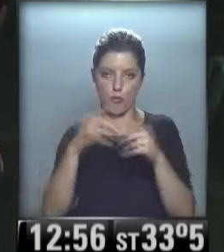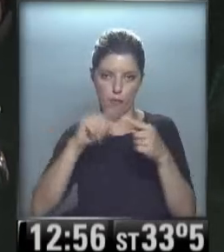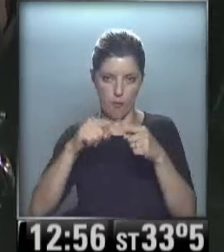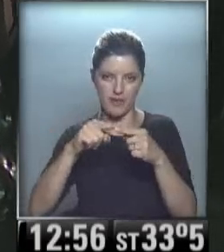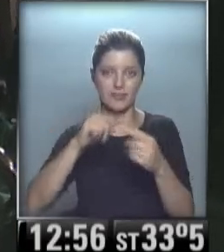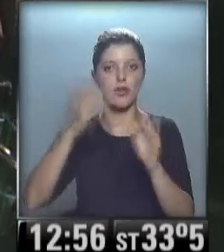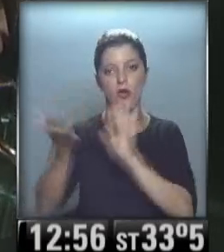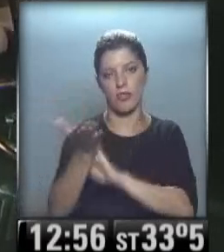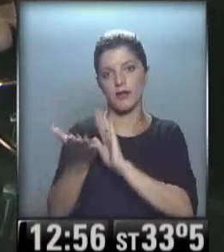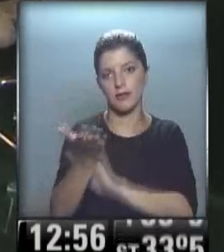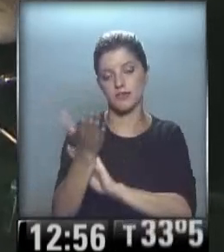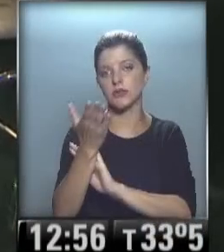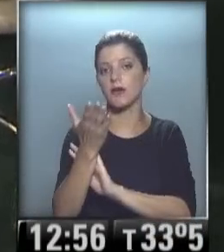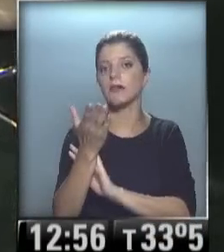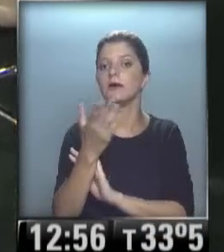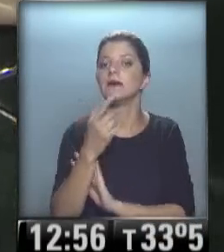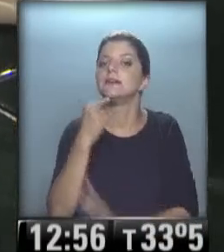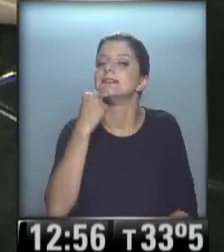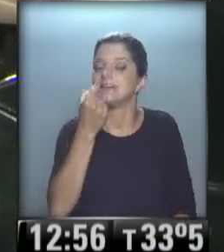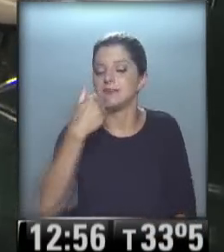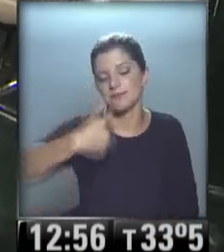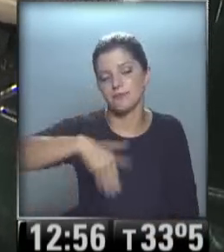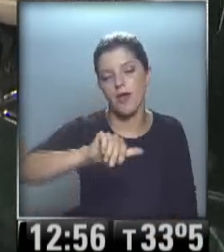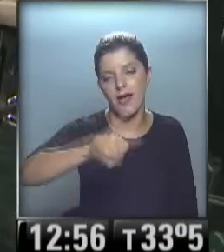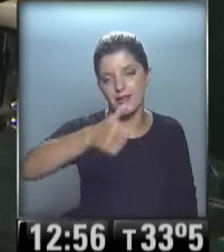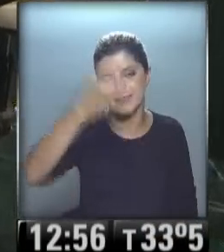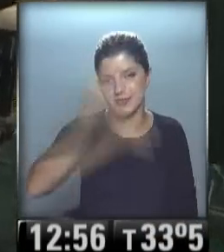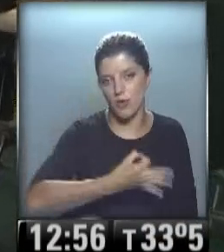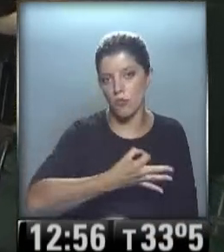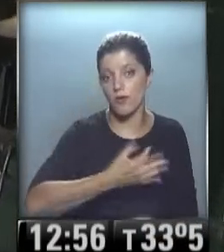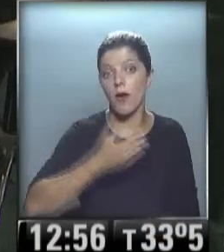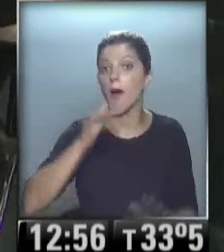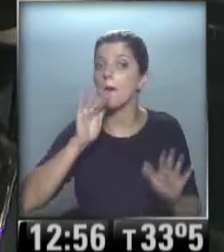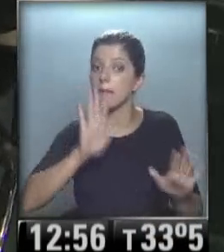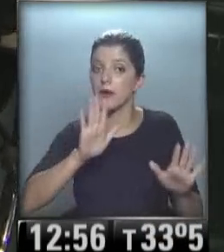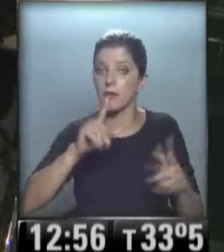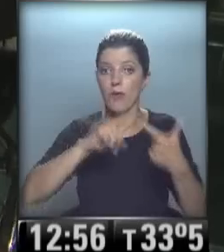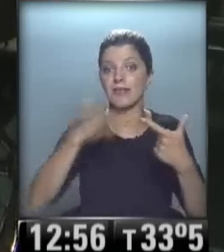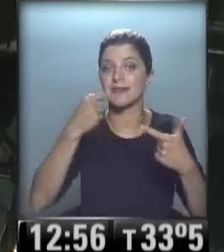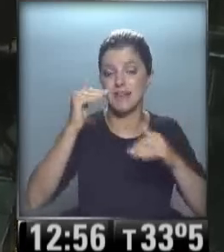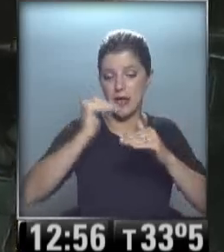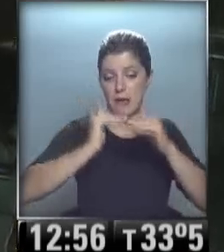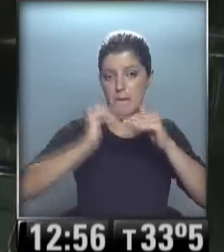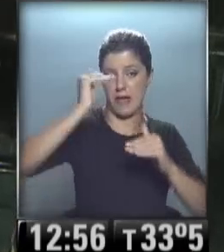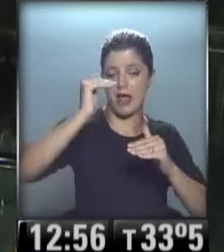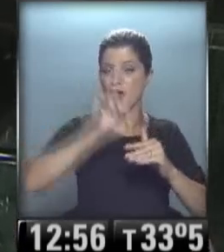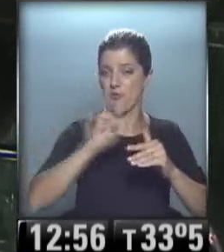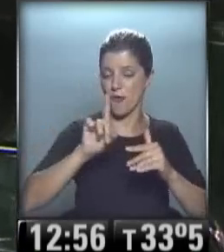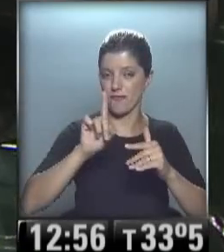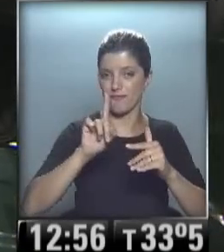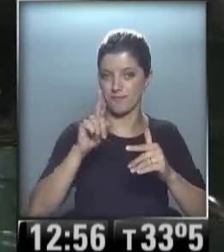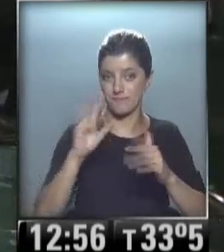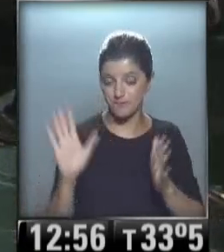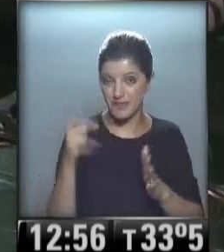están diciendo casi anticipando el resultado esperemos que veled no gane por mucho en las propias filas de la derecha están diciendo